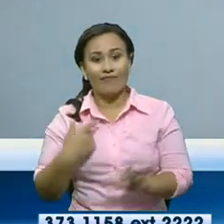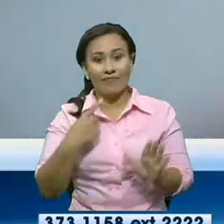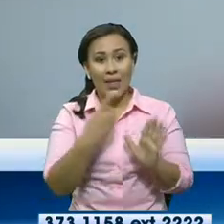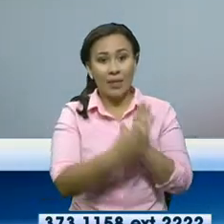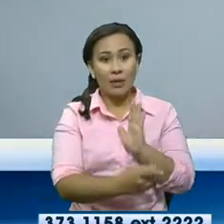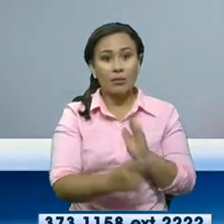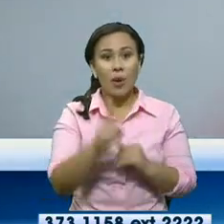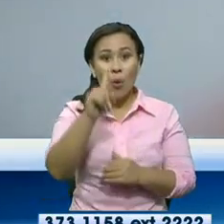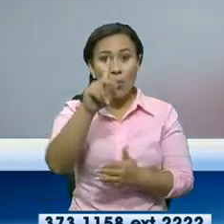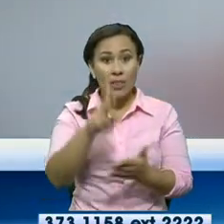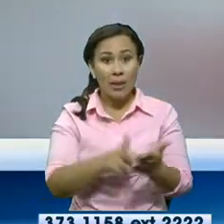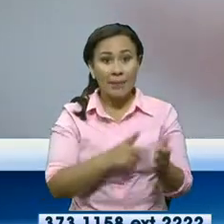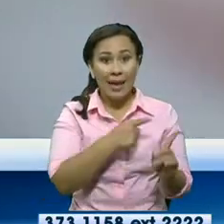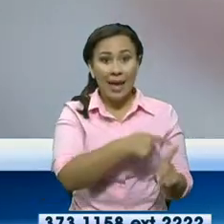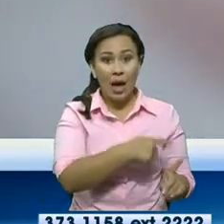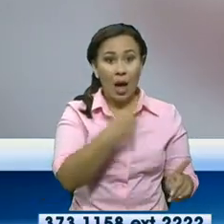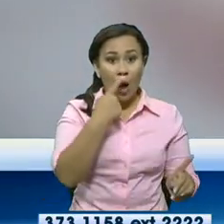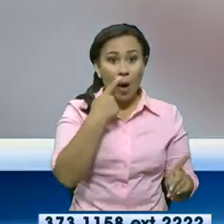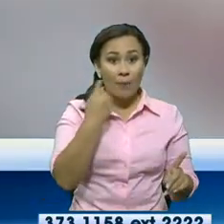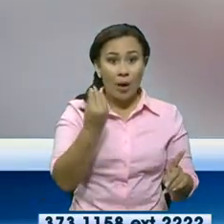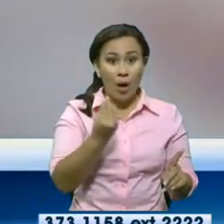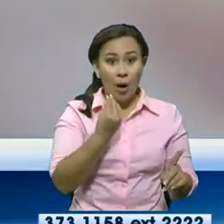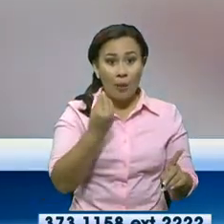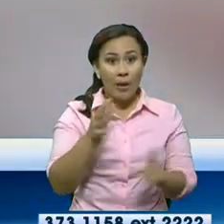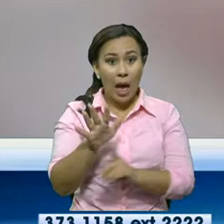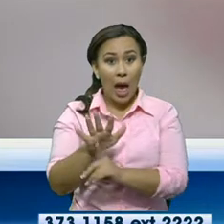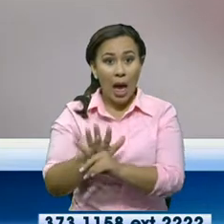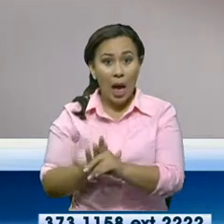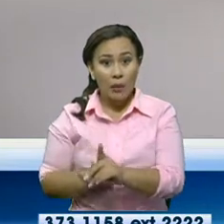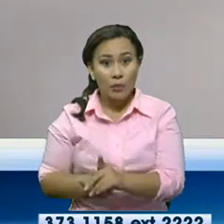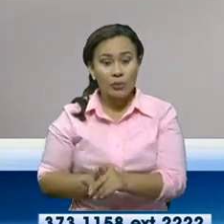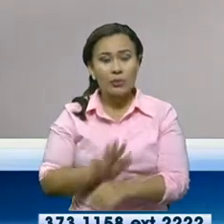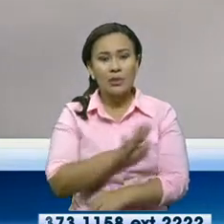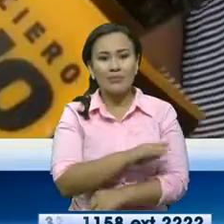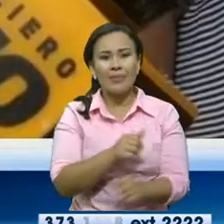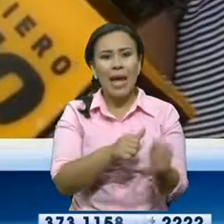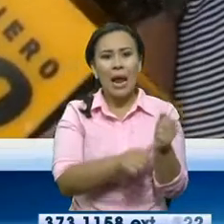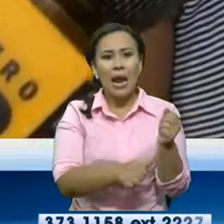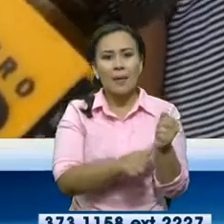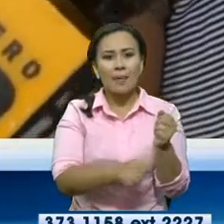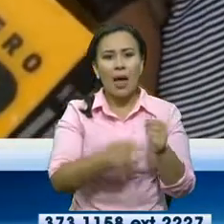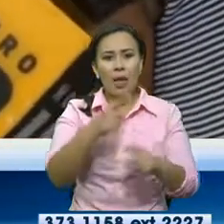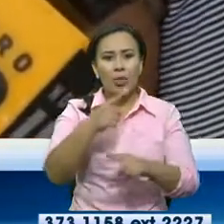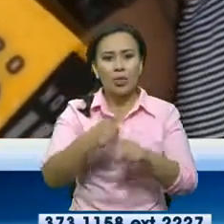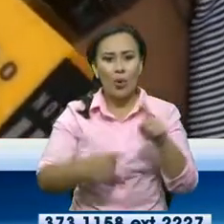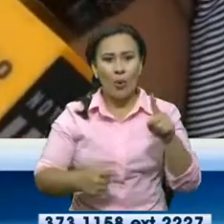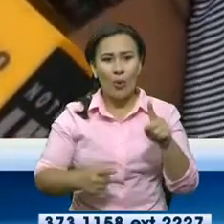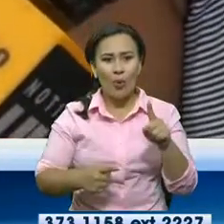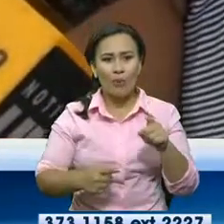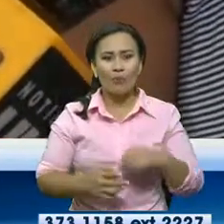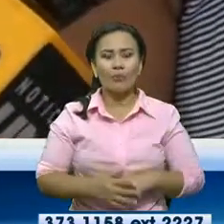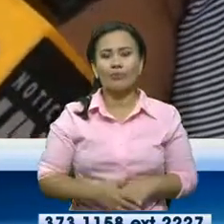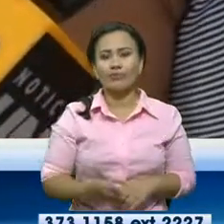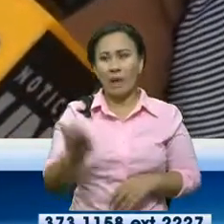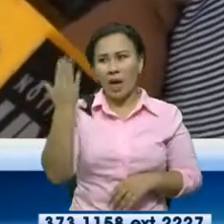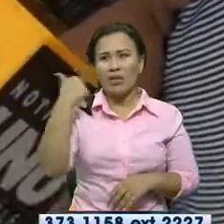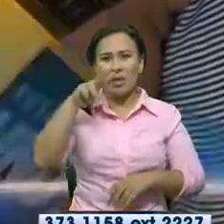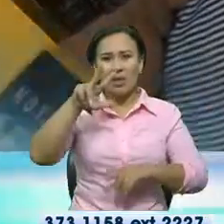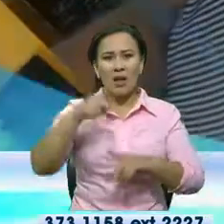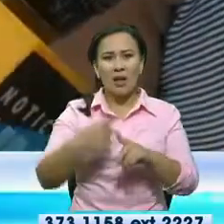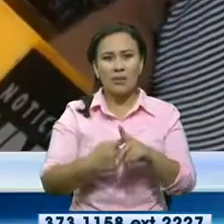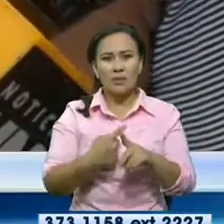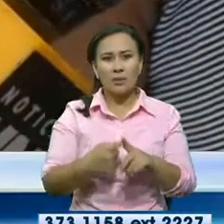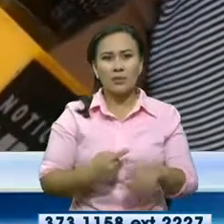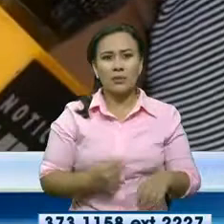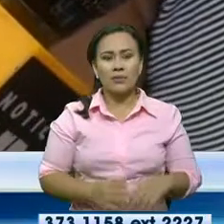la única vez que la pequeña habría sido víctima de abuso por parte de su hermanastro. Hacía unos 3 meses atrás, la niña